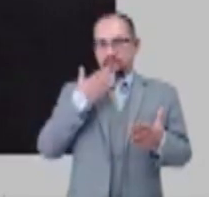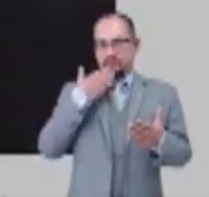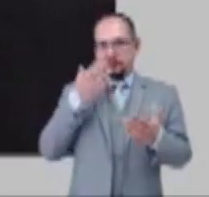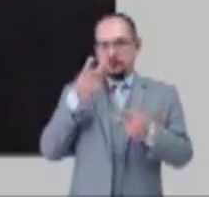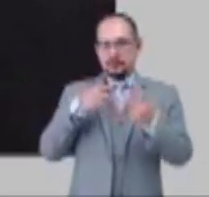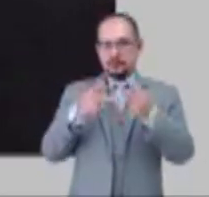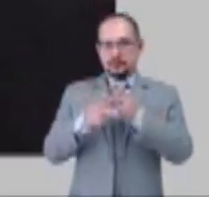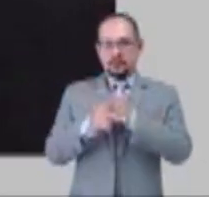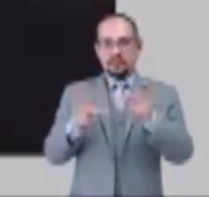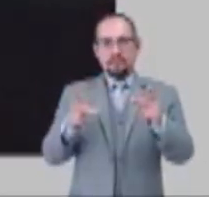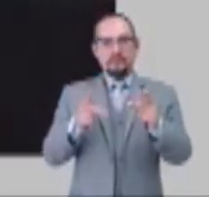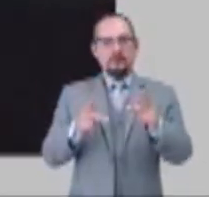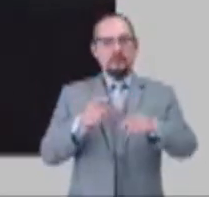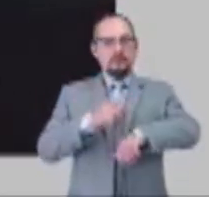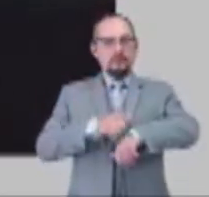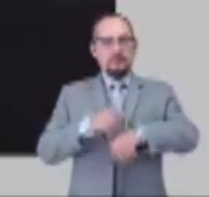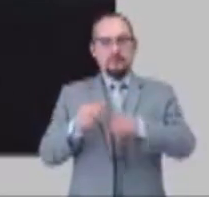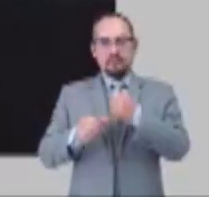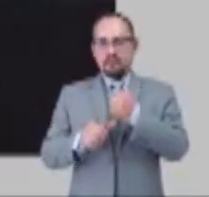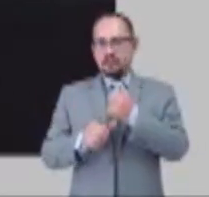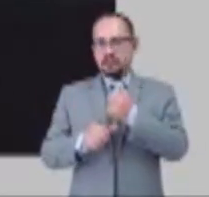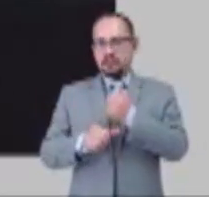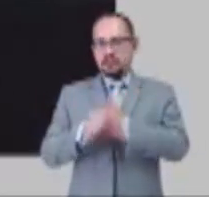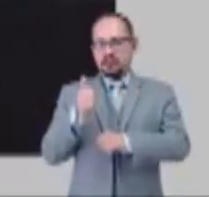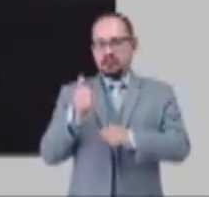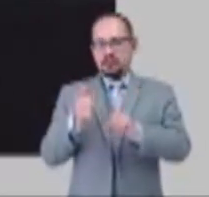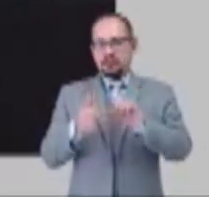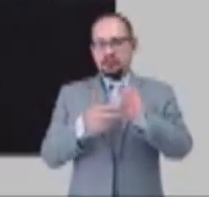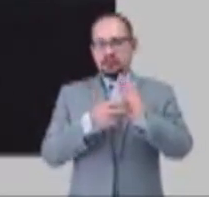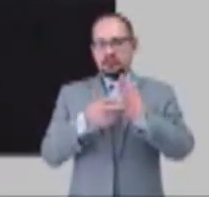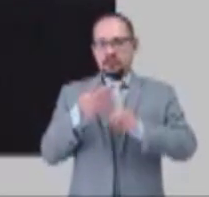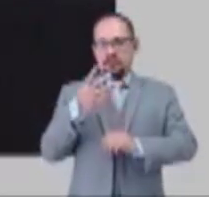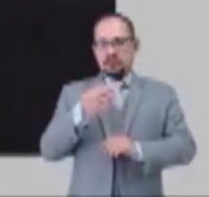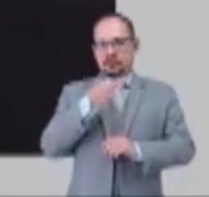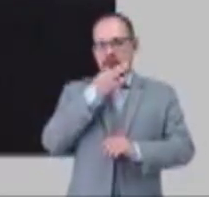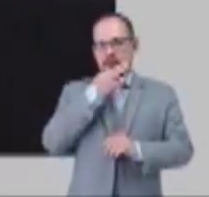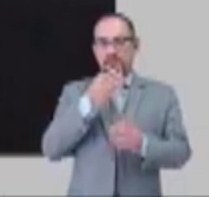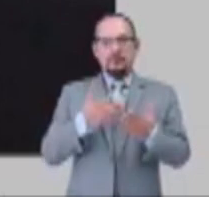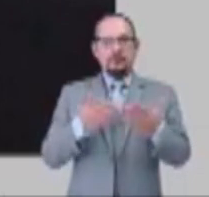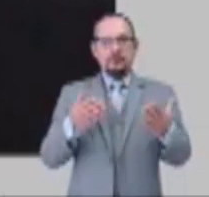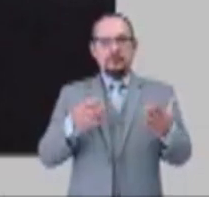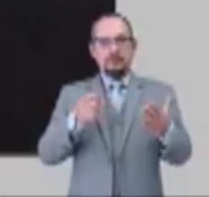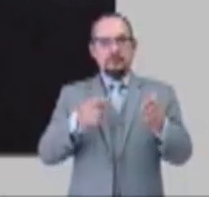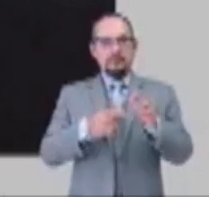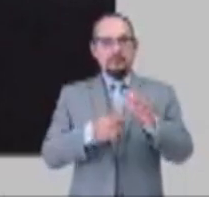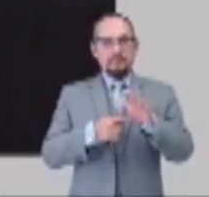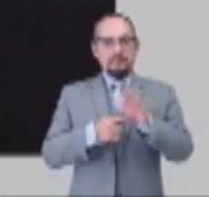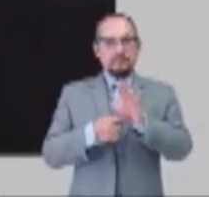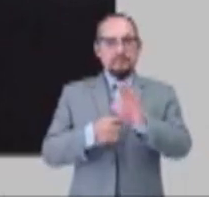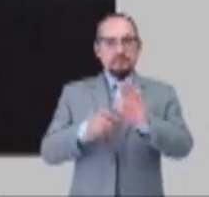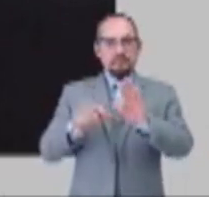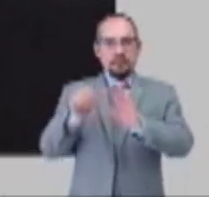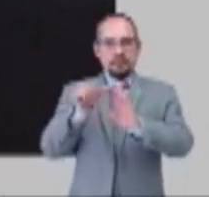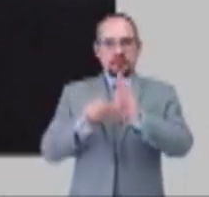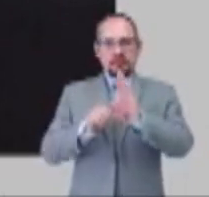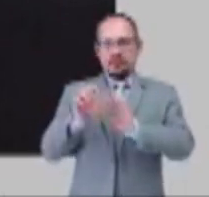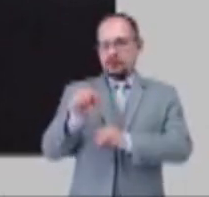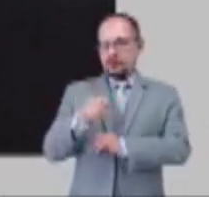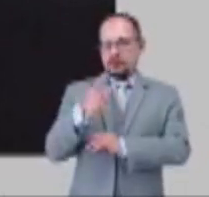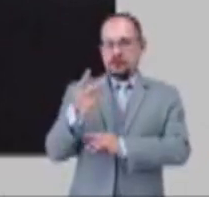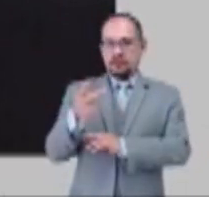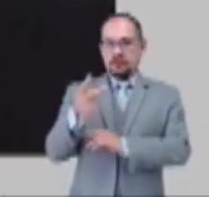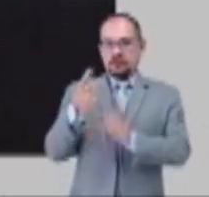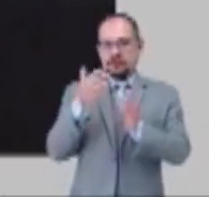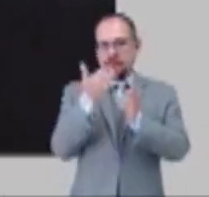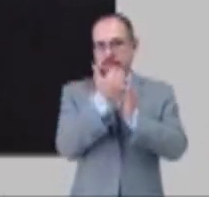uriel logo huerta informó que derivado del monitoreo de medios de comunicación con presencia en el ámbito digital nacional y estatal que